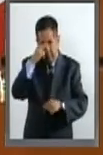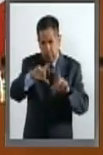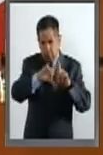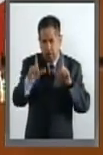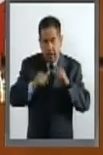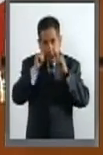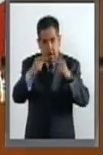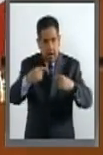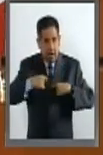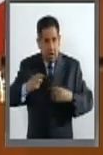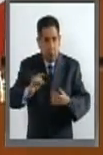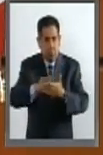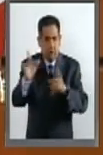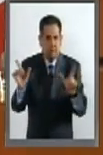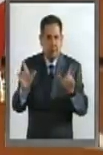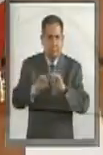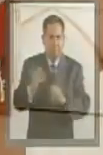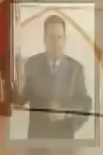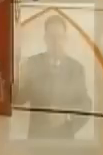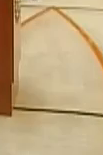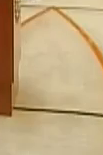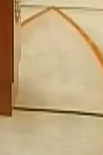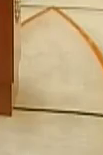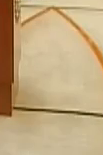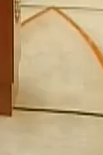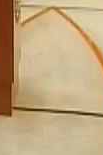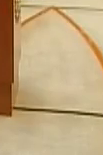atención, muchas gracias. Es cuanto, presidente.